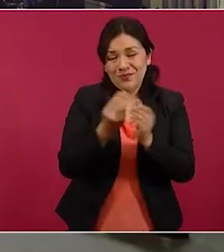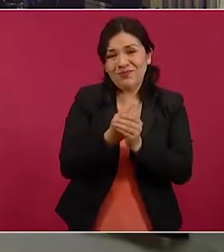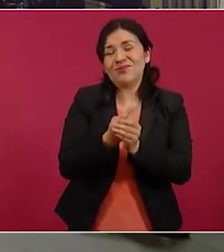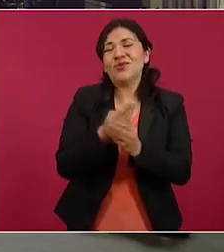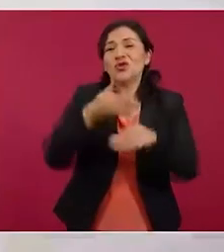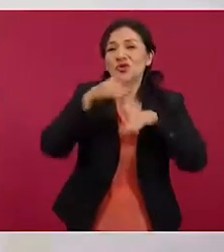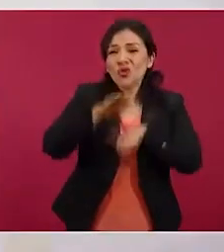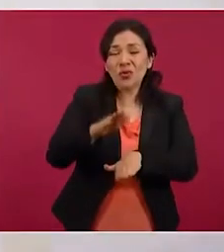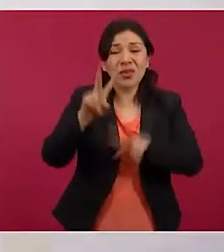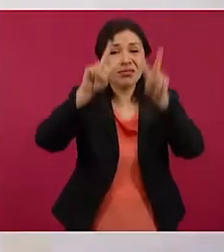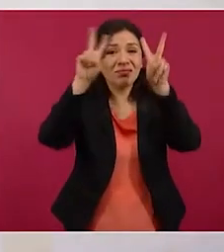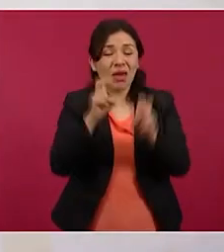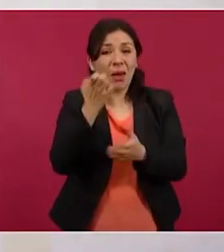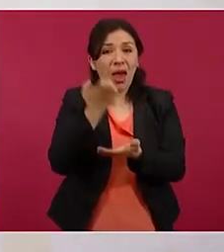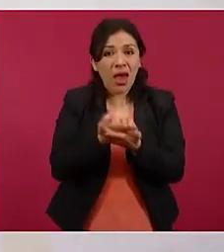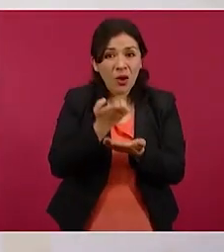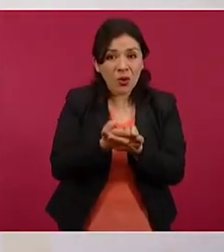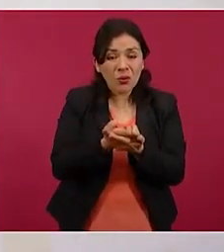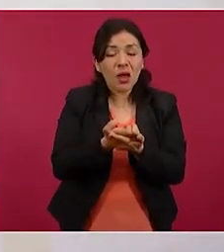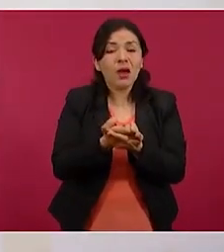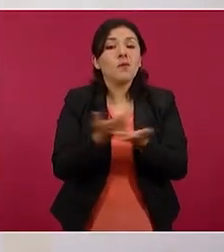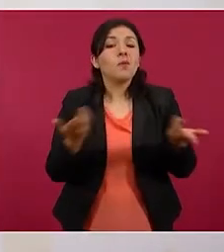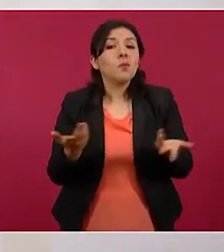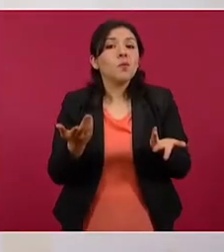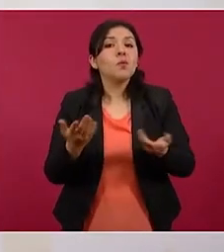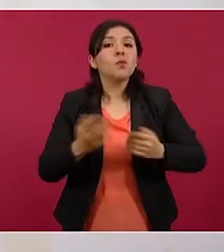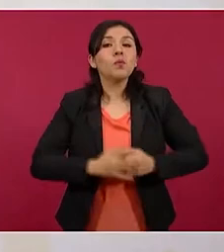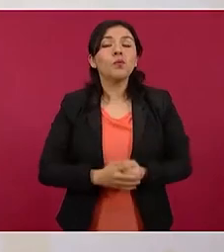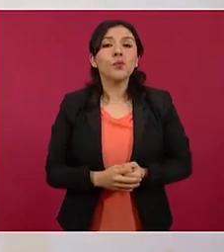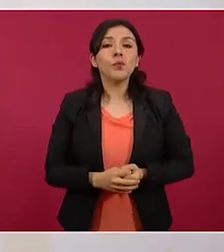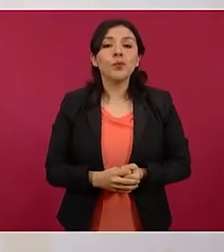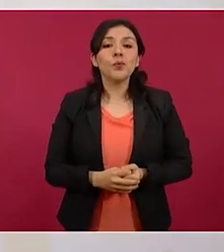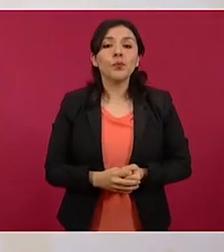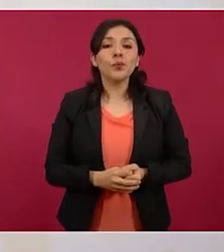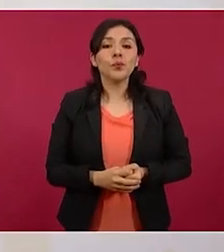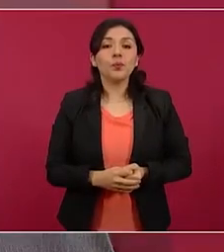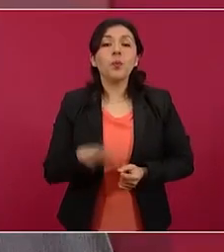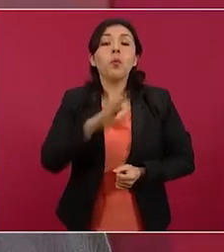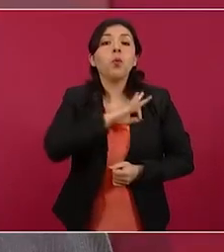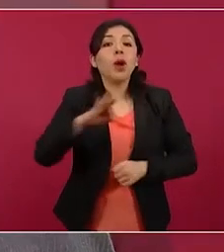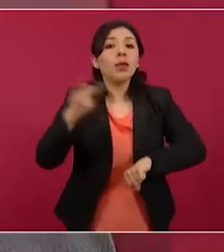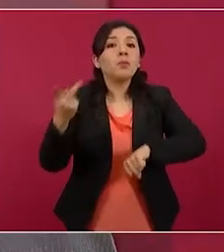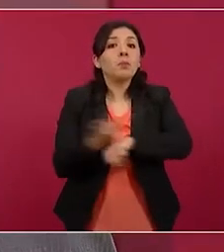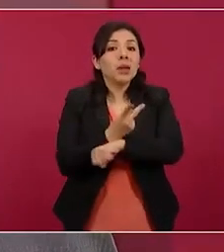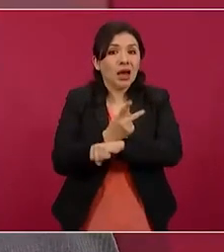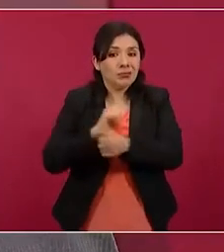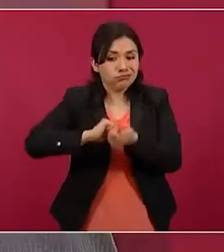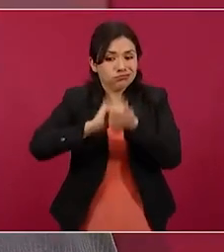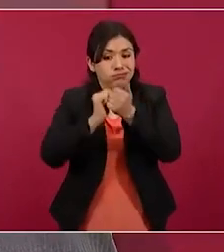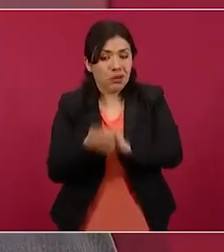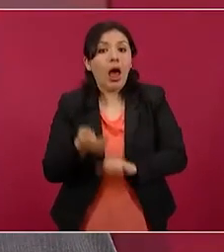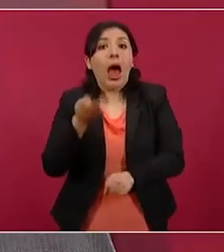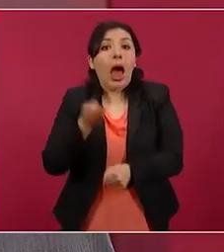económicos que puede generar, que de hecho ya